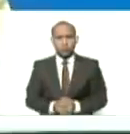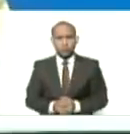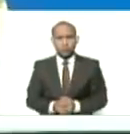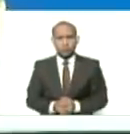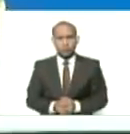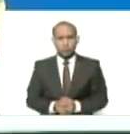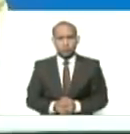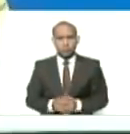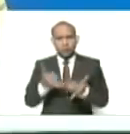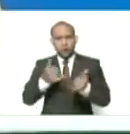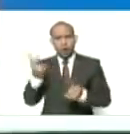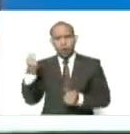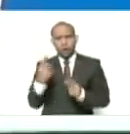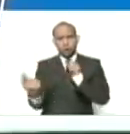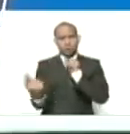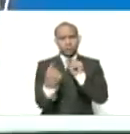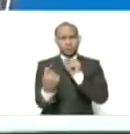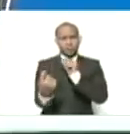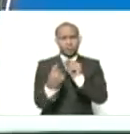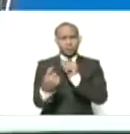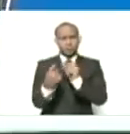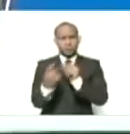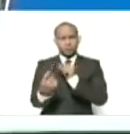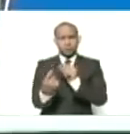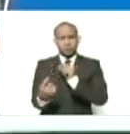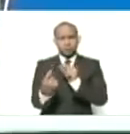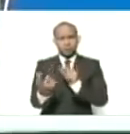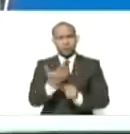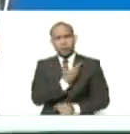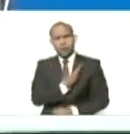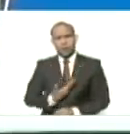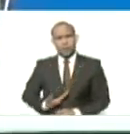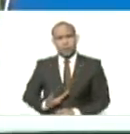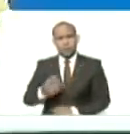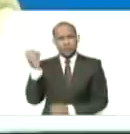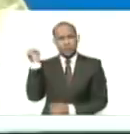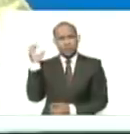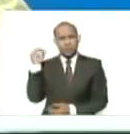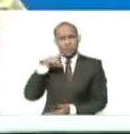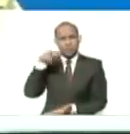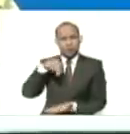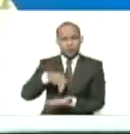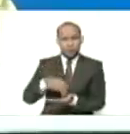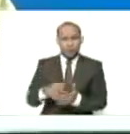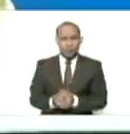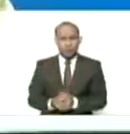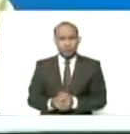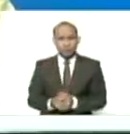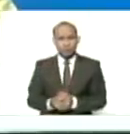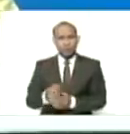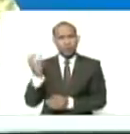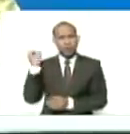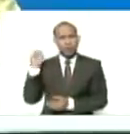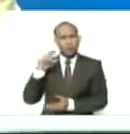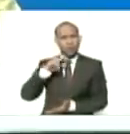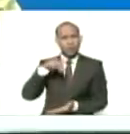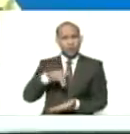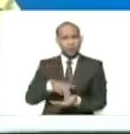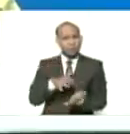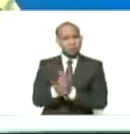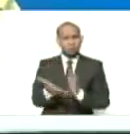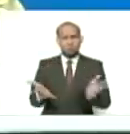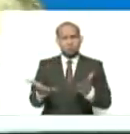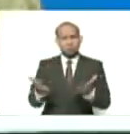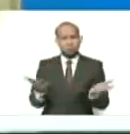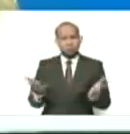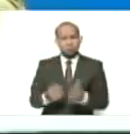Ahora viene un debate, me acaba de informar el presidente de la Asamblea Nacional, que la Asamblea Nacional en